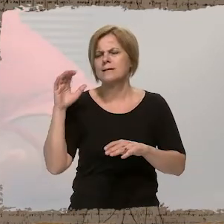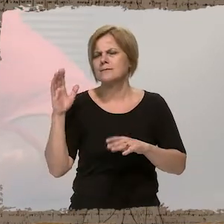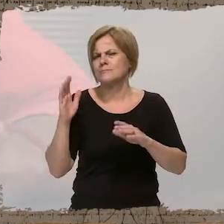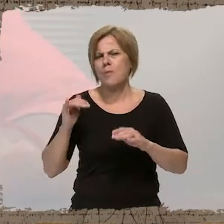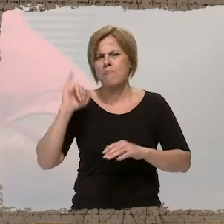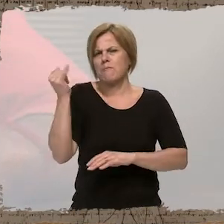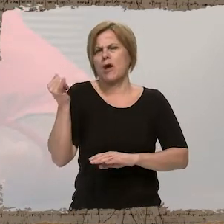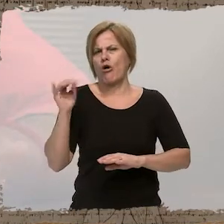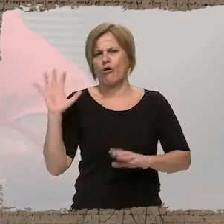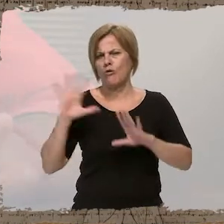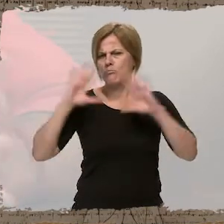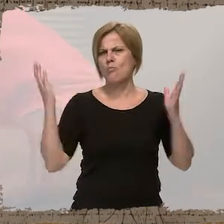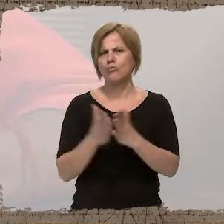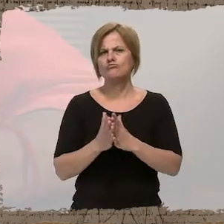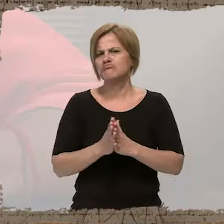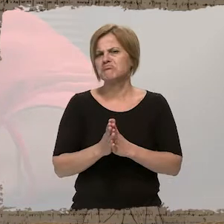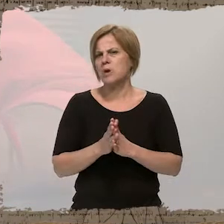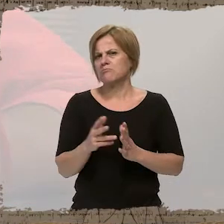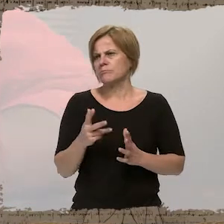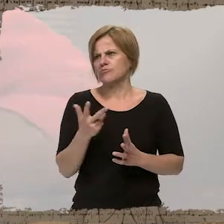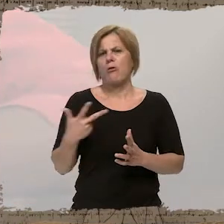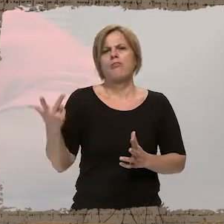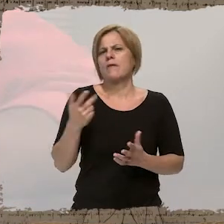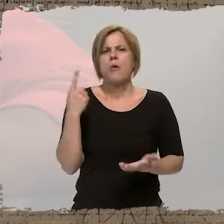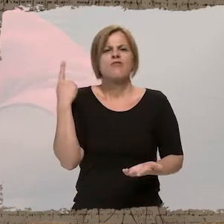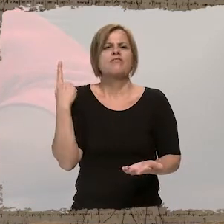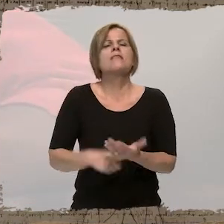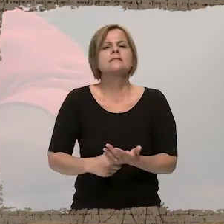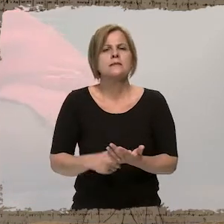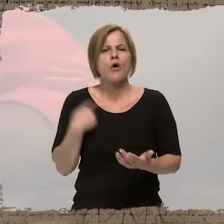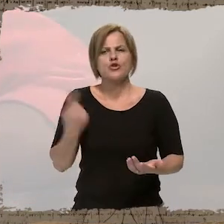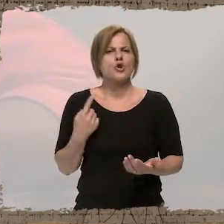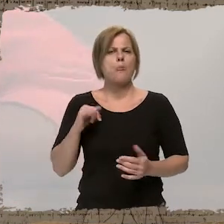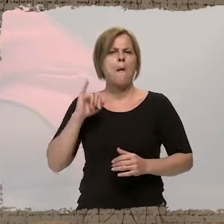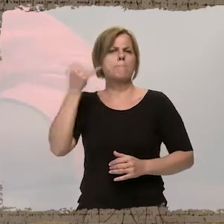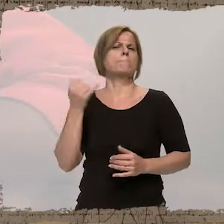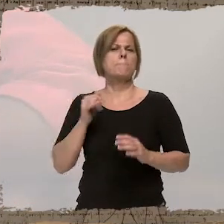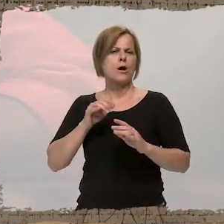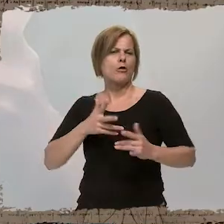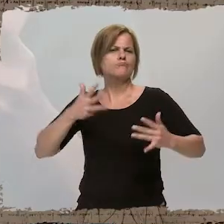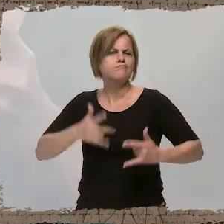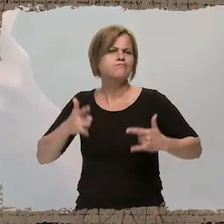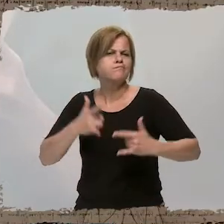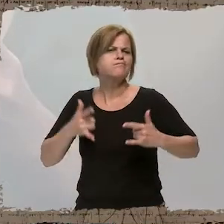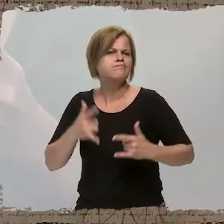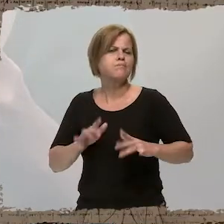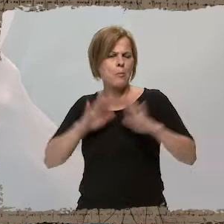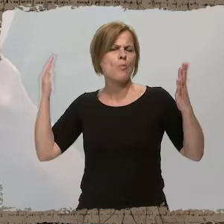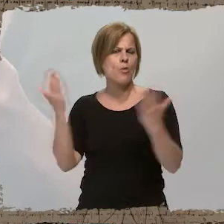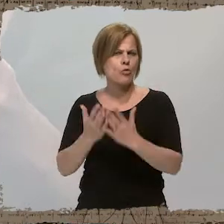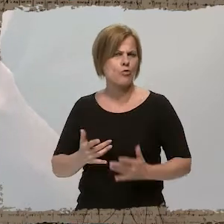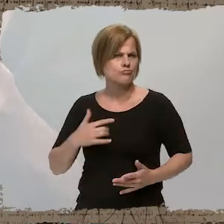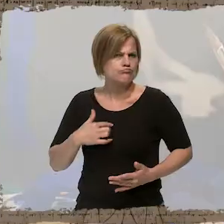fascinante de todo no entiendo por qué de forma unánime no decidimos que soy el mejor trapero del mundo